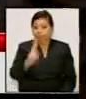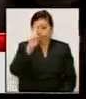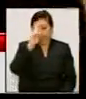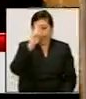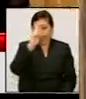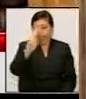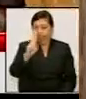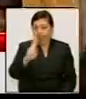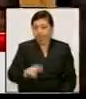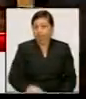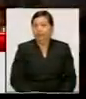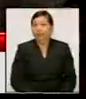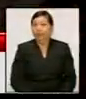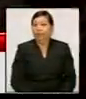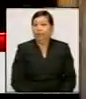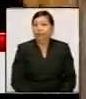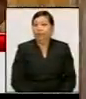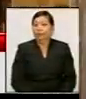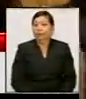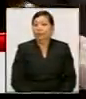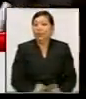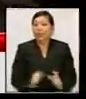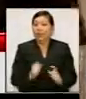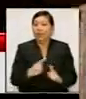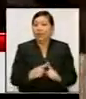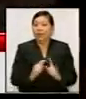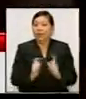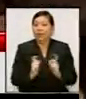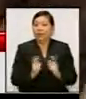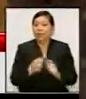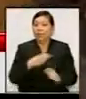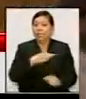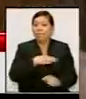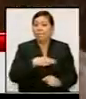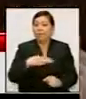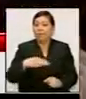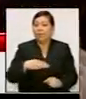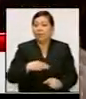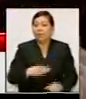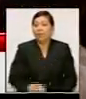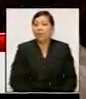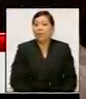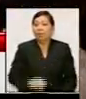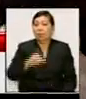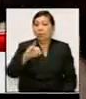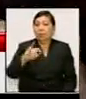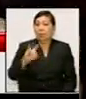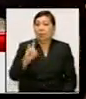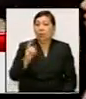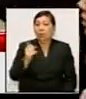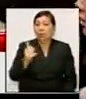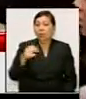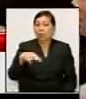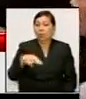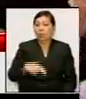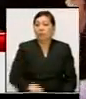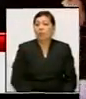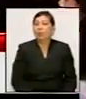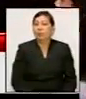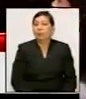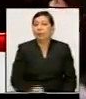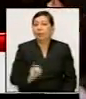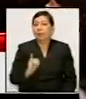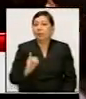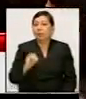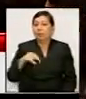póstumo al exministro de Energía y Minas, don Juan Inchausti, quien falleció a la edad de